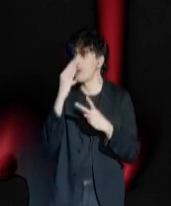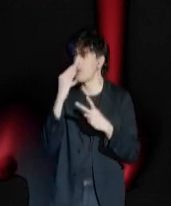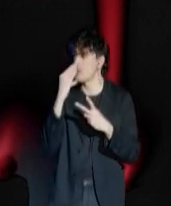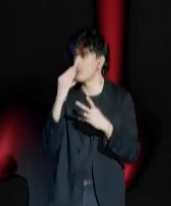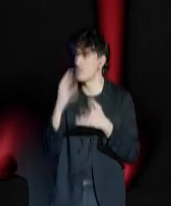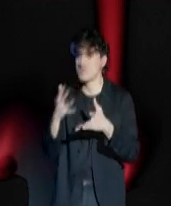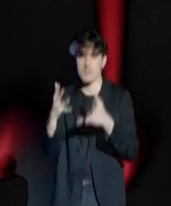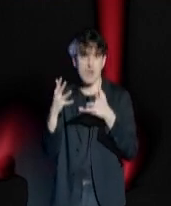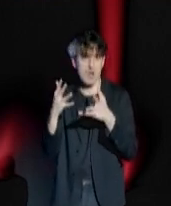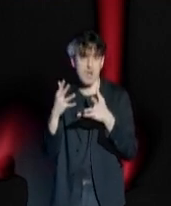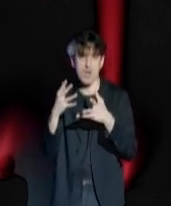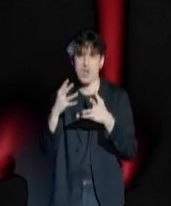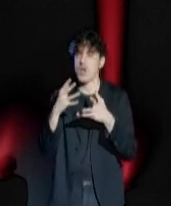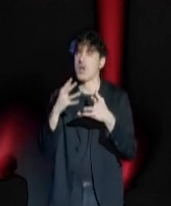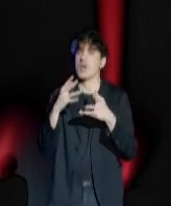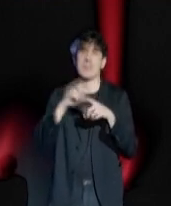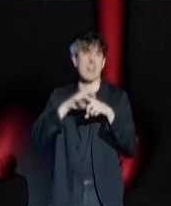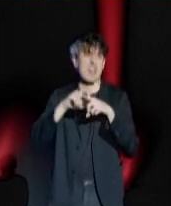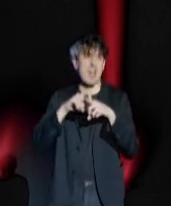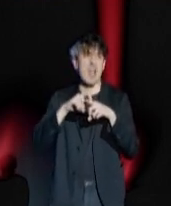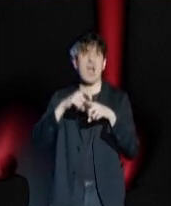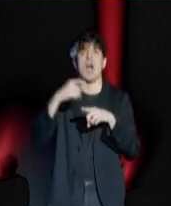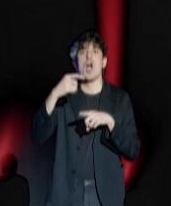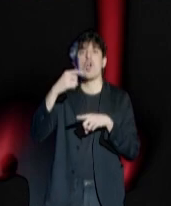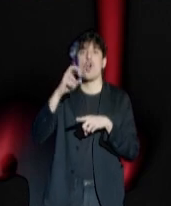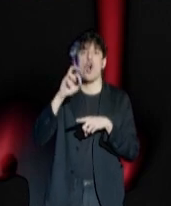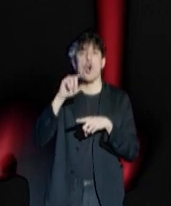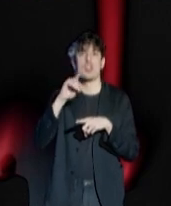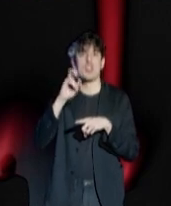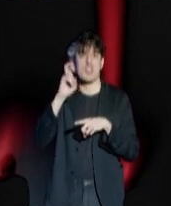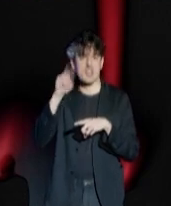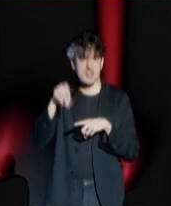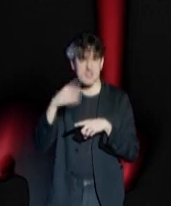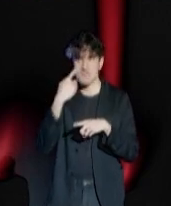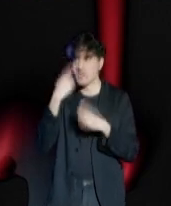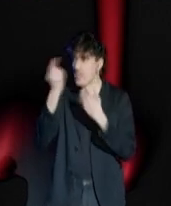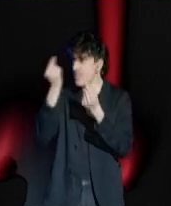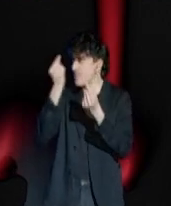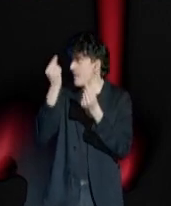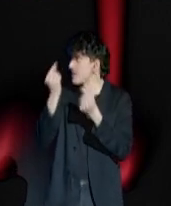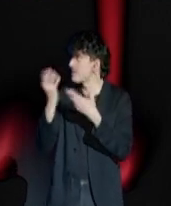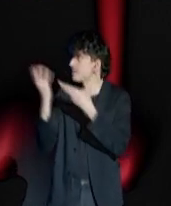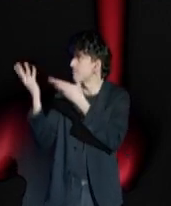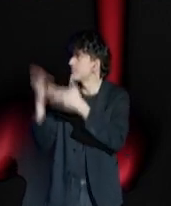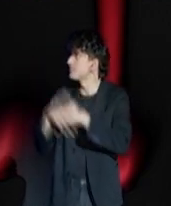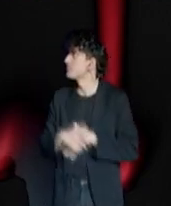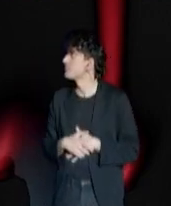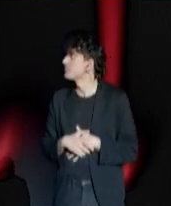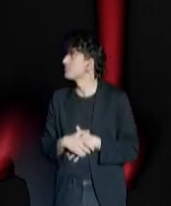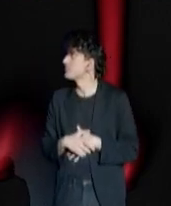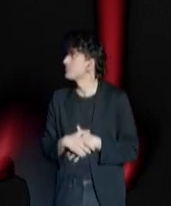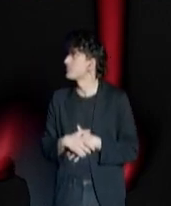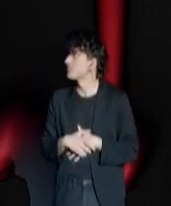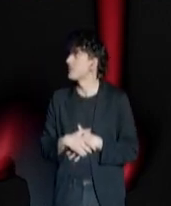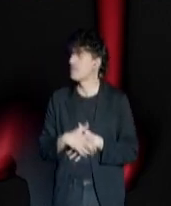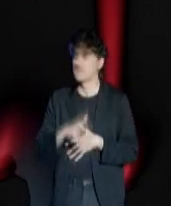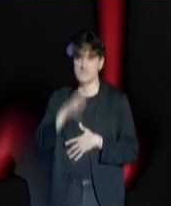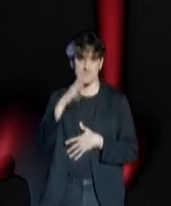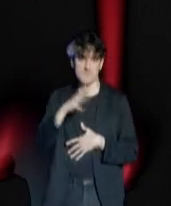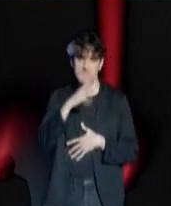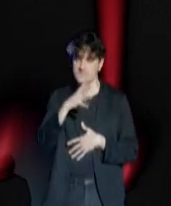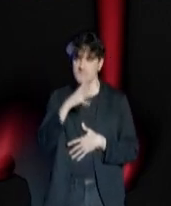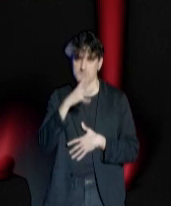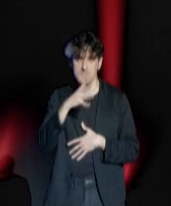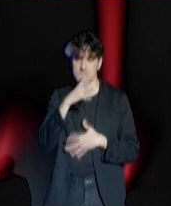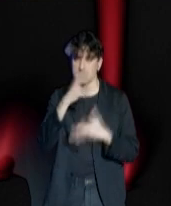retriever jugando en la nieve fijaros el nivel de detalle que tiene es increíble estamos llevando un punto ya de de